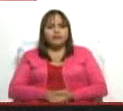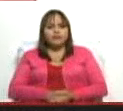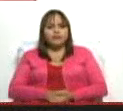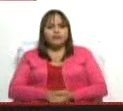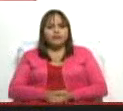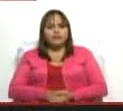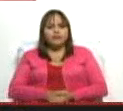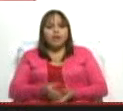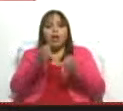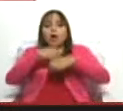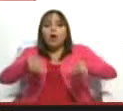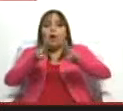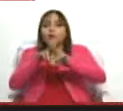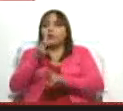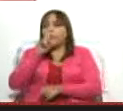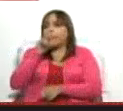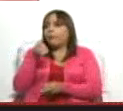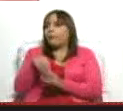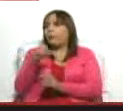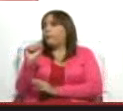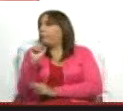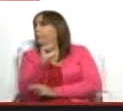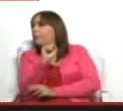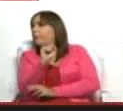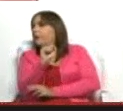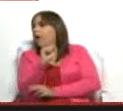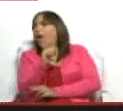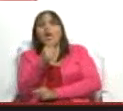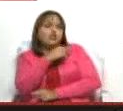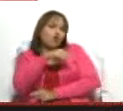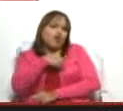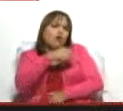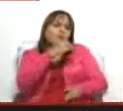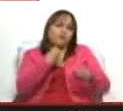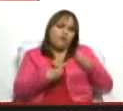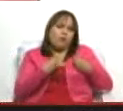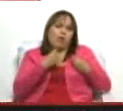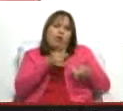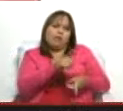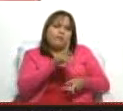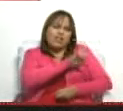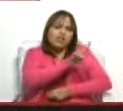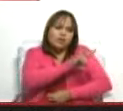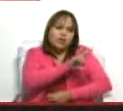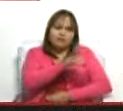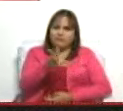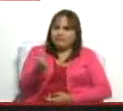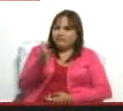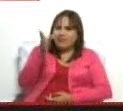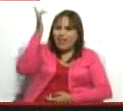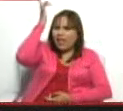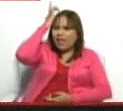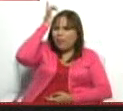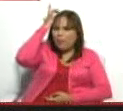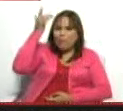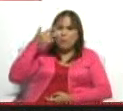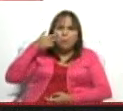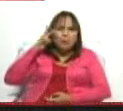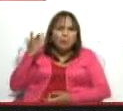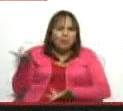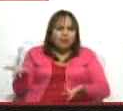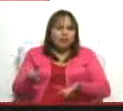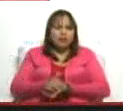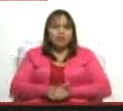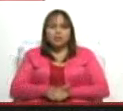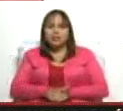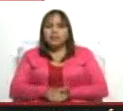donde la ONU no dice nada, pero está preocupado por Venezuela. Hipócritas es lo que son, muy hipócritas son.